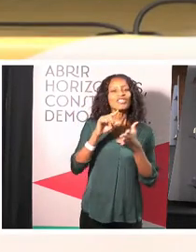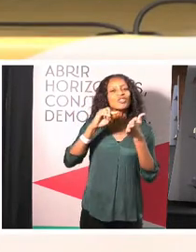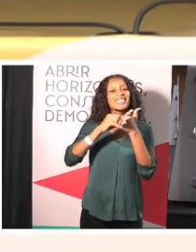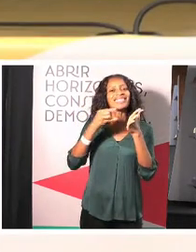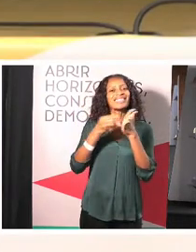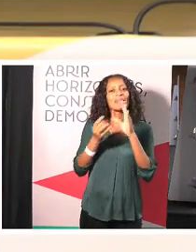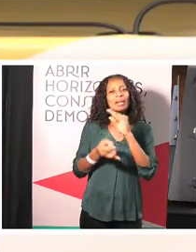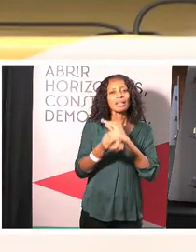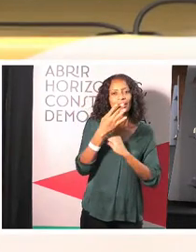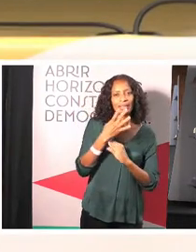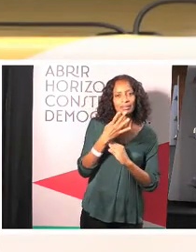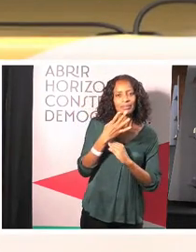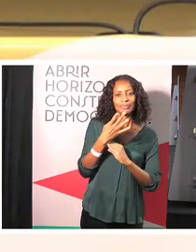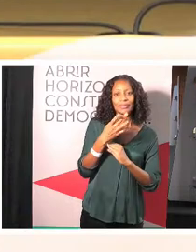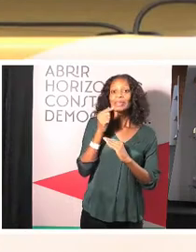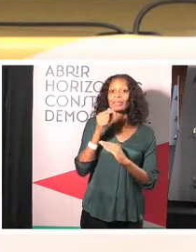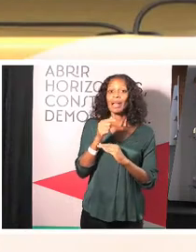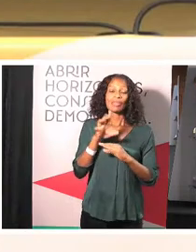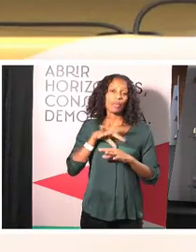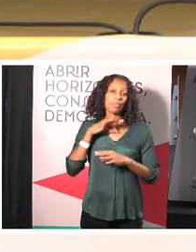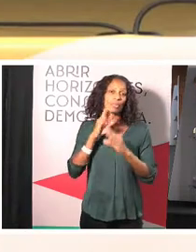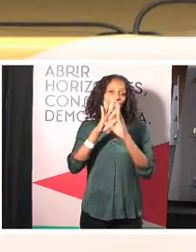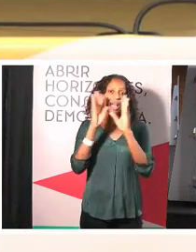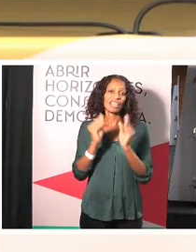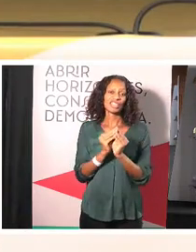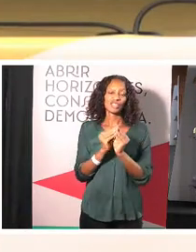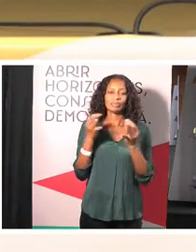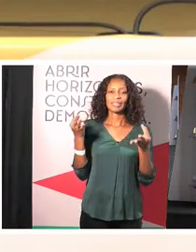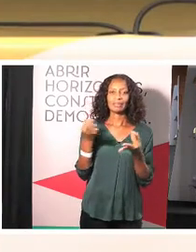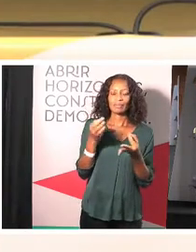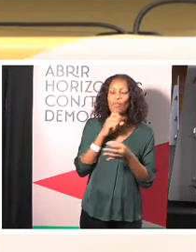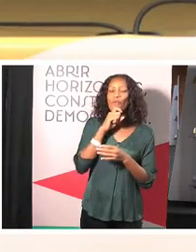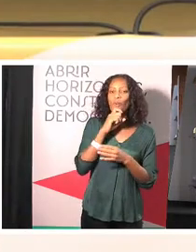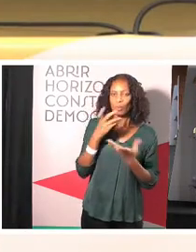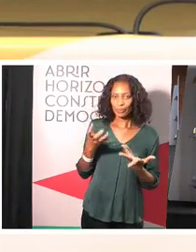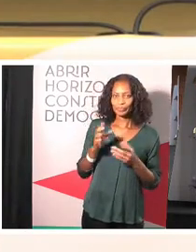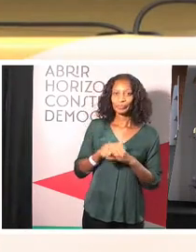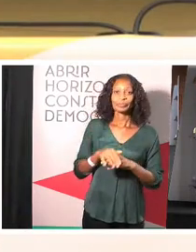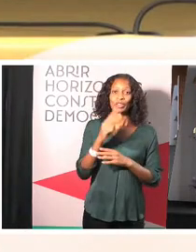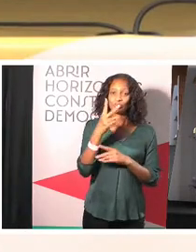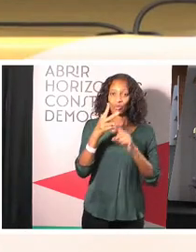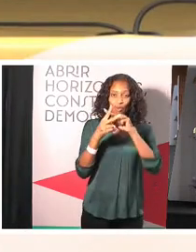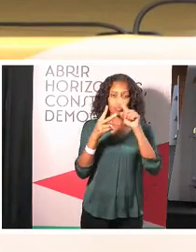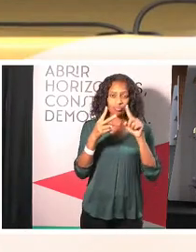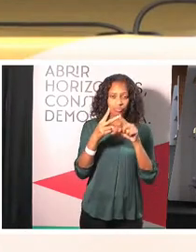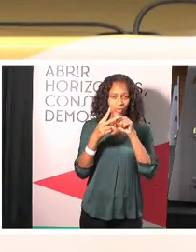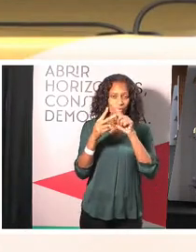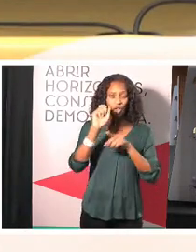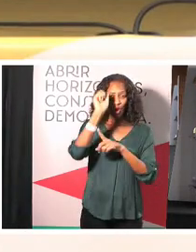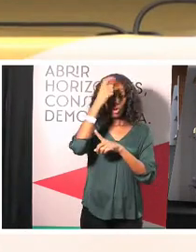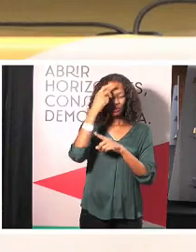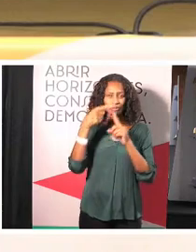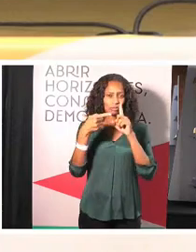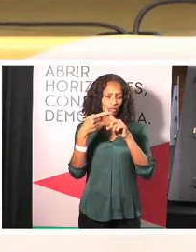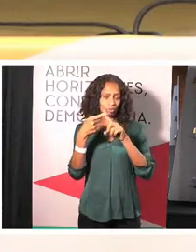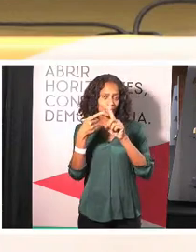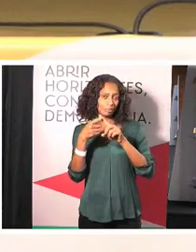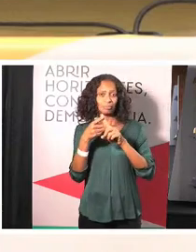que básicamente pues lo podemos resumir evidentemente en dos conceptos, que es precariedad, o sea, a